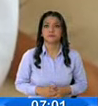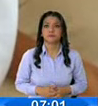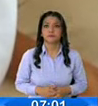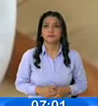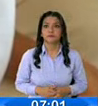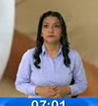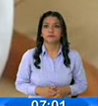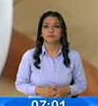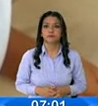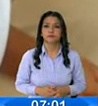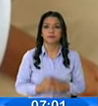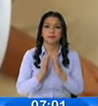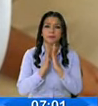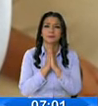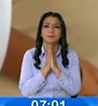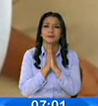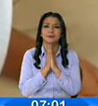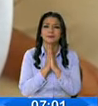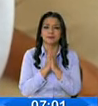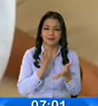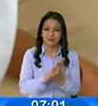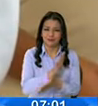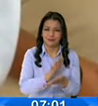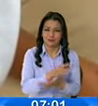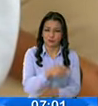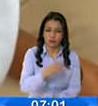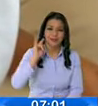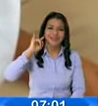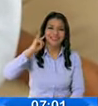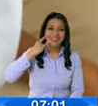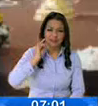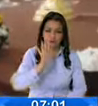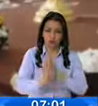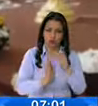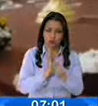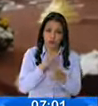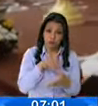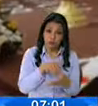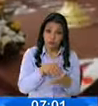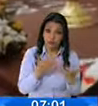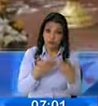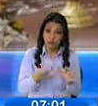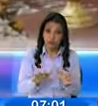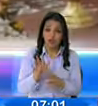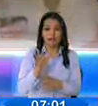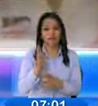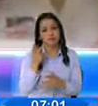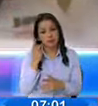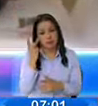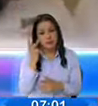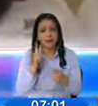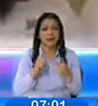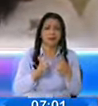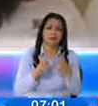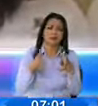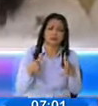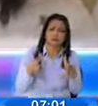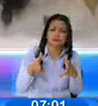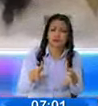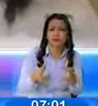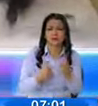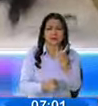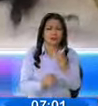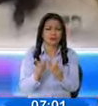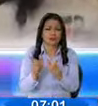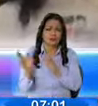Con una misa en la escuela donde habría estado estudiando más de 5 años, Emilia Benavides, padres, maestros, compañeros y ciudadanía se